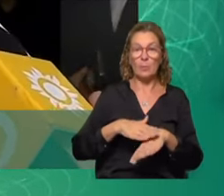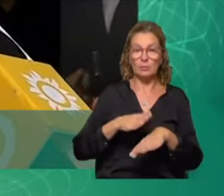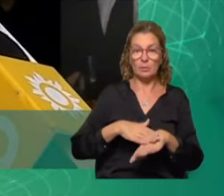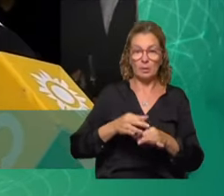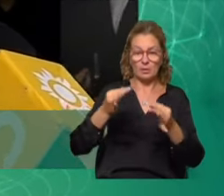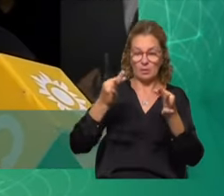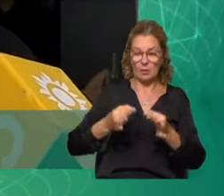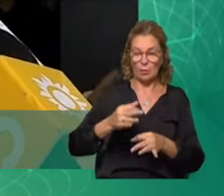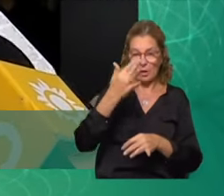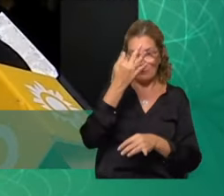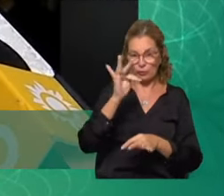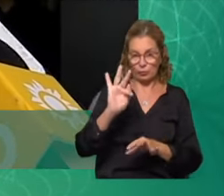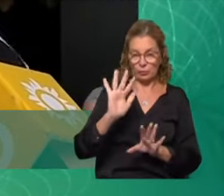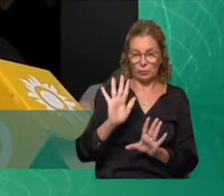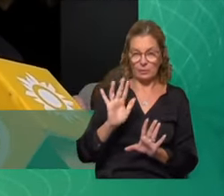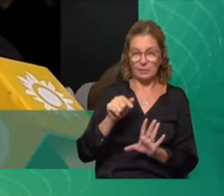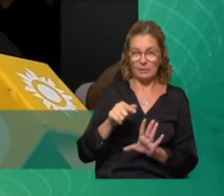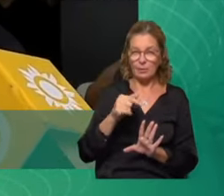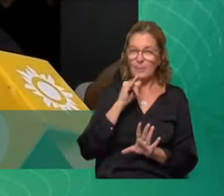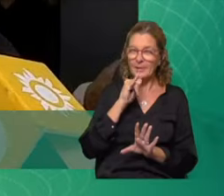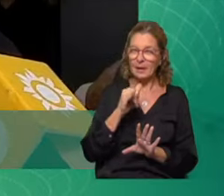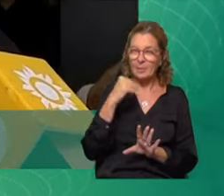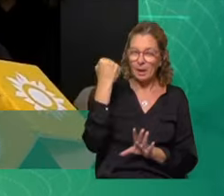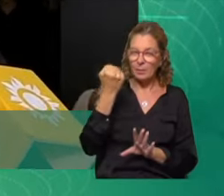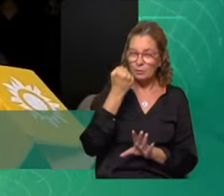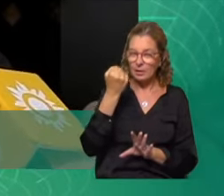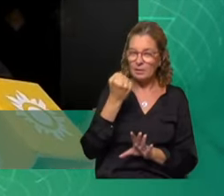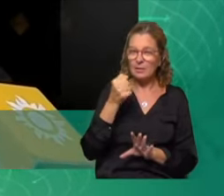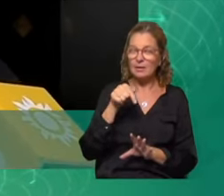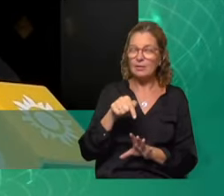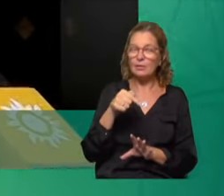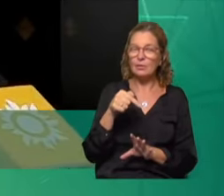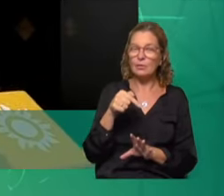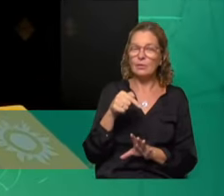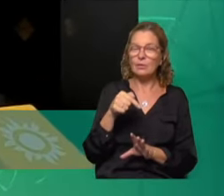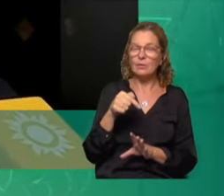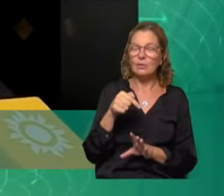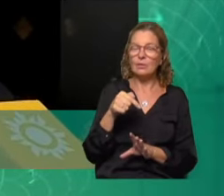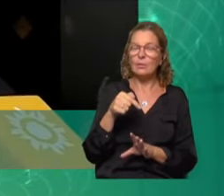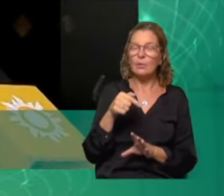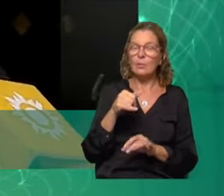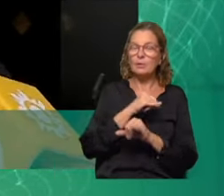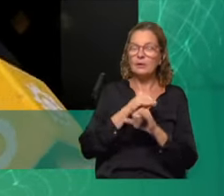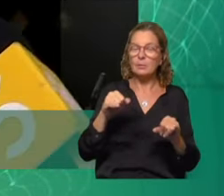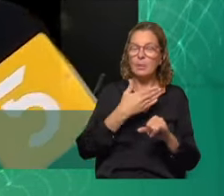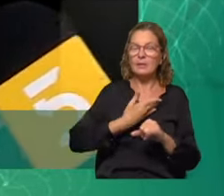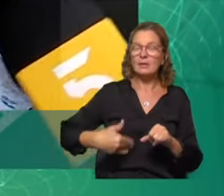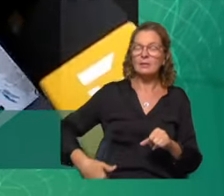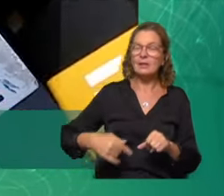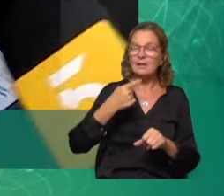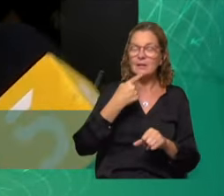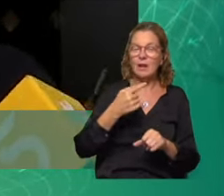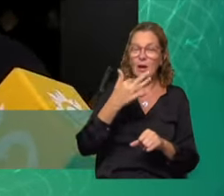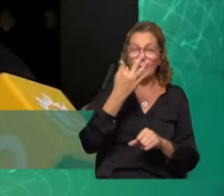asegura futuro. Y creo que eso es el mensaje más importante, sobre todo, como terminó el presidente diciendo,